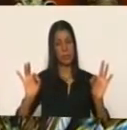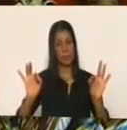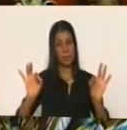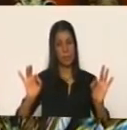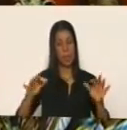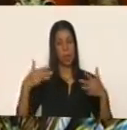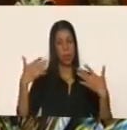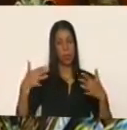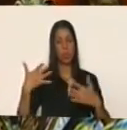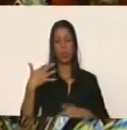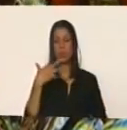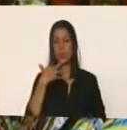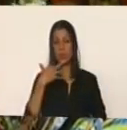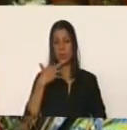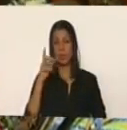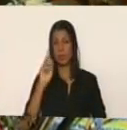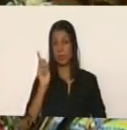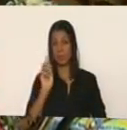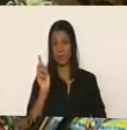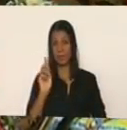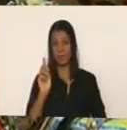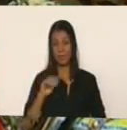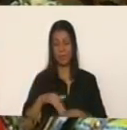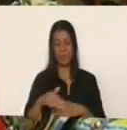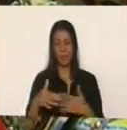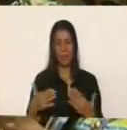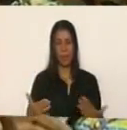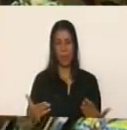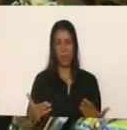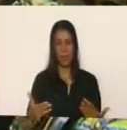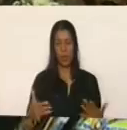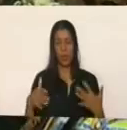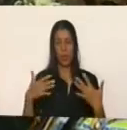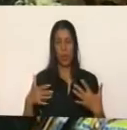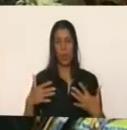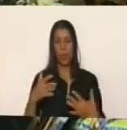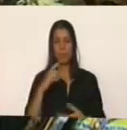delicado porque pone en juego